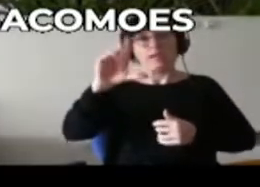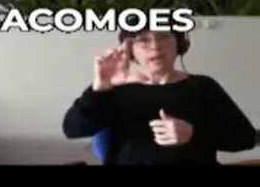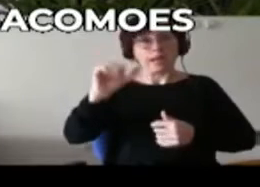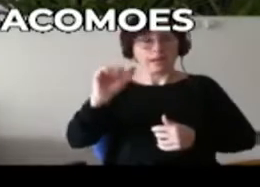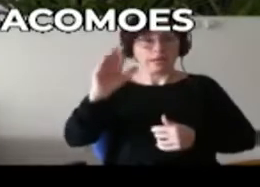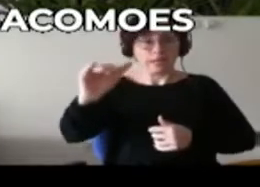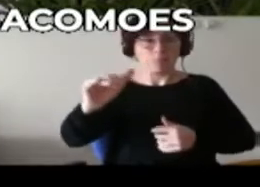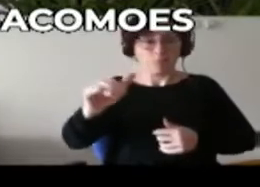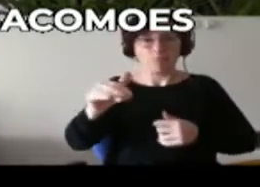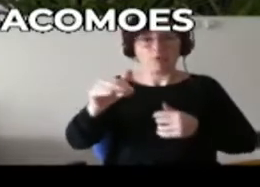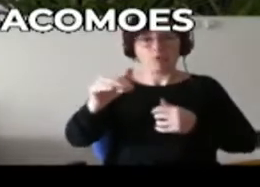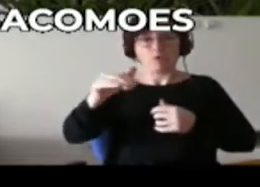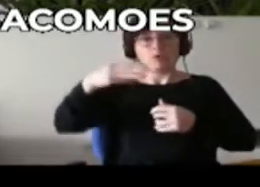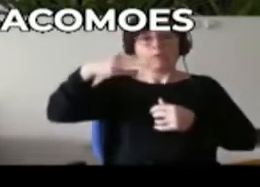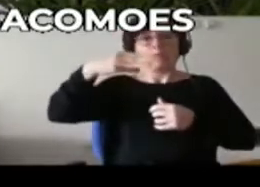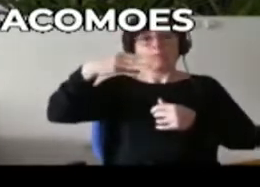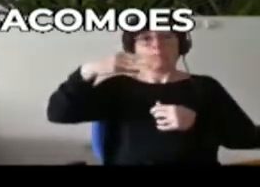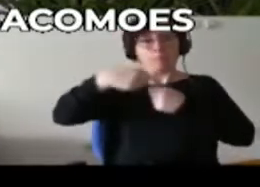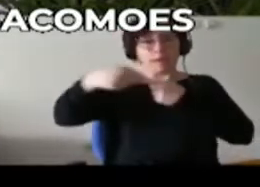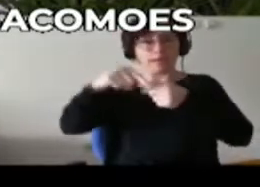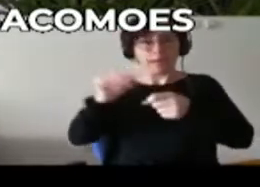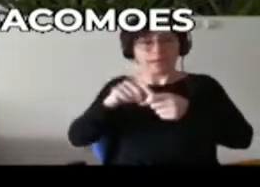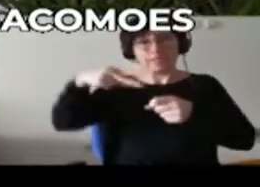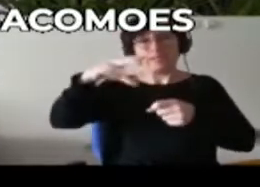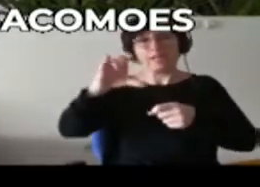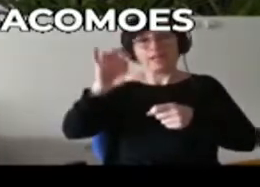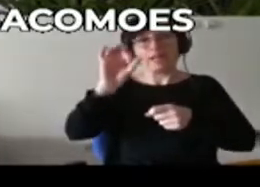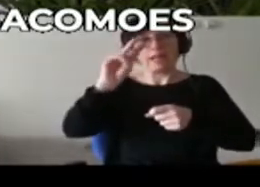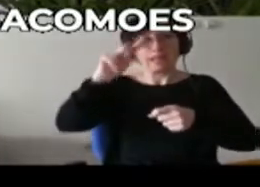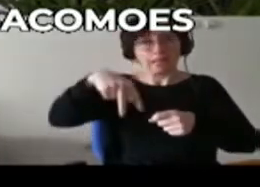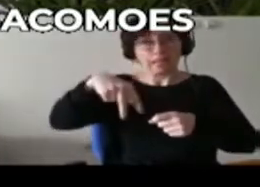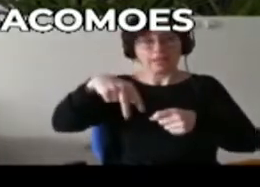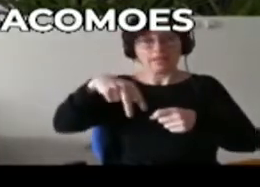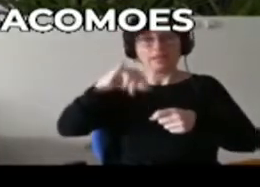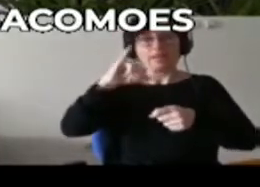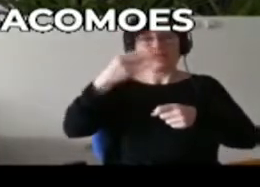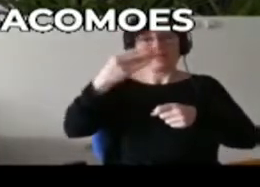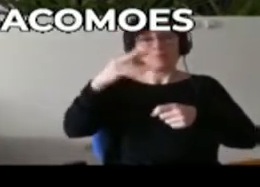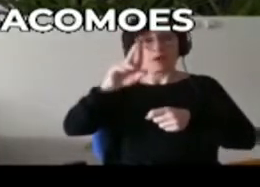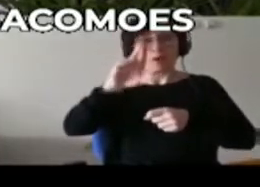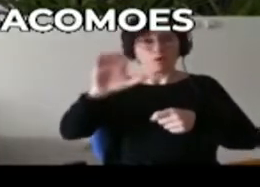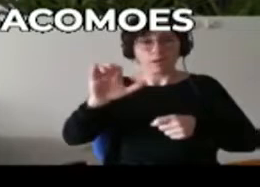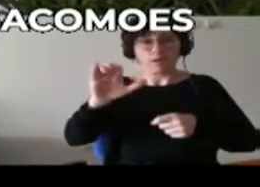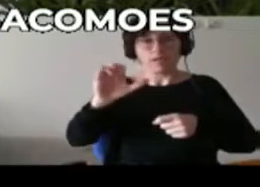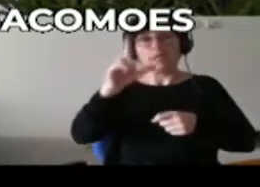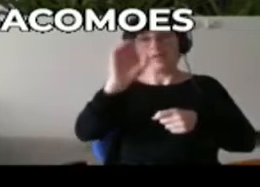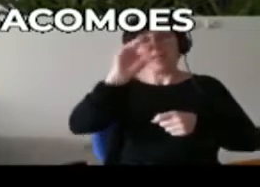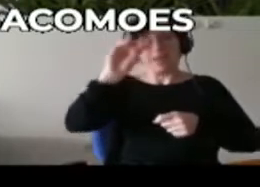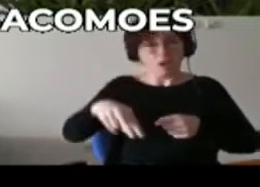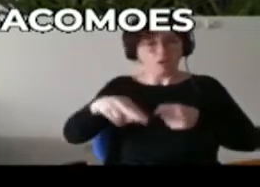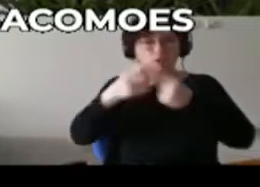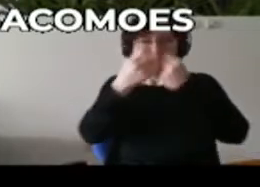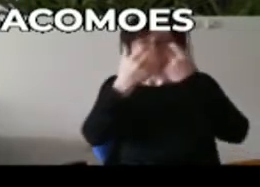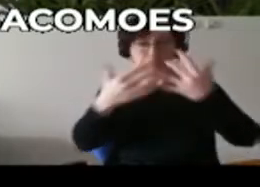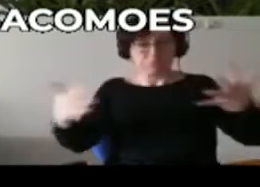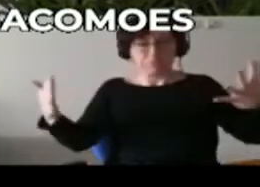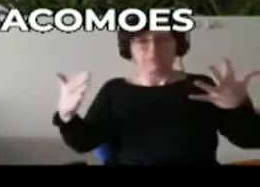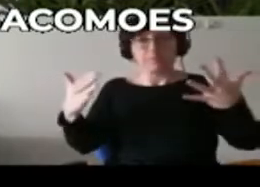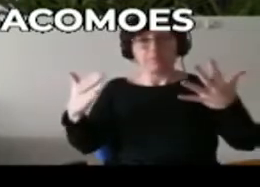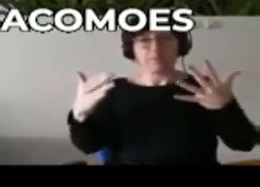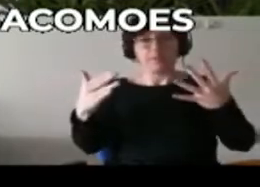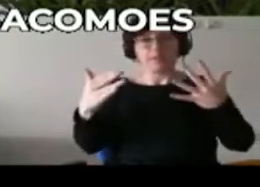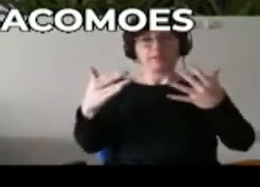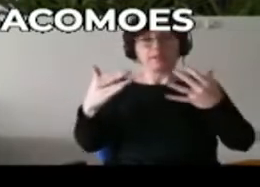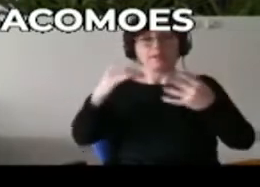Kent, Margarita Nelken, Federica Monseni, Dolores Ibárruri, Juana Doña, María Teresa León, las cigarreras, las sostenedoras